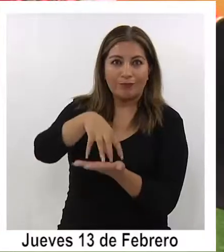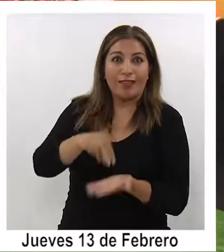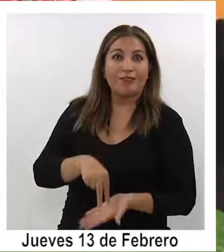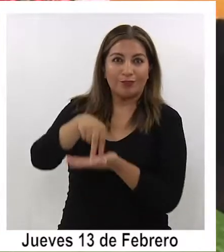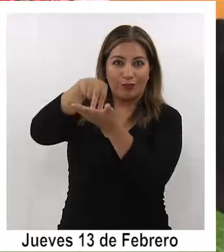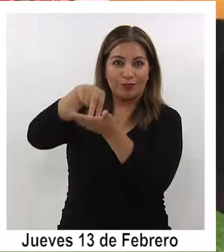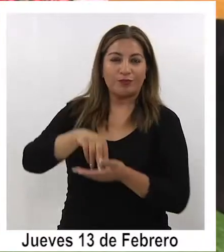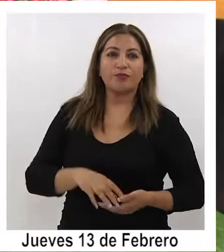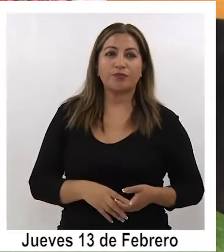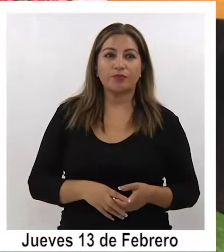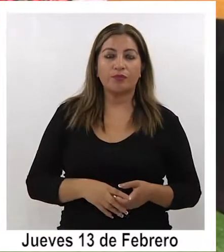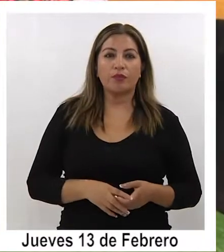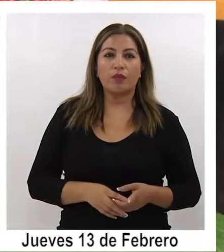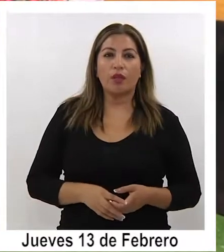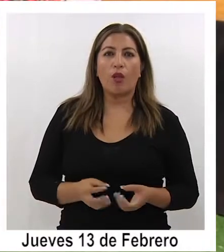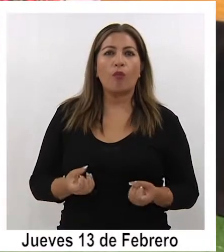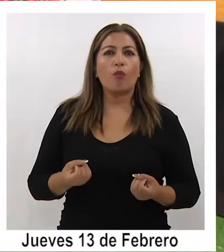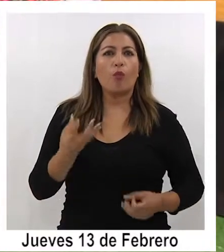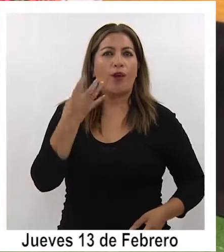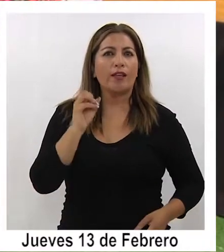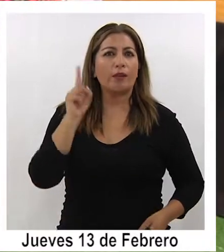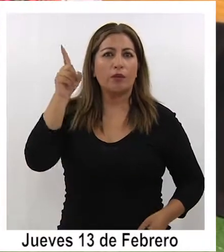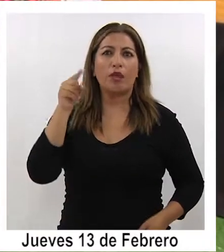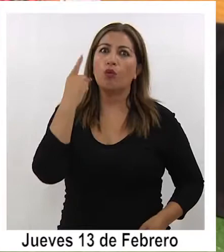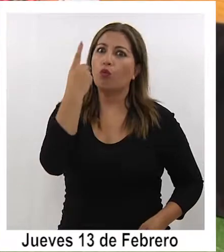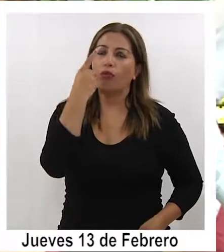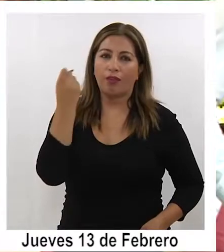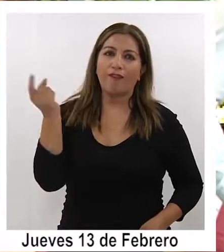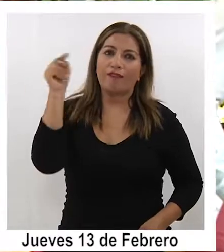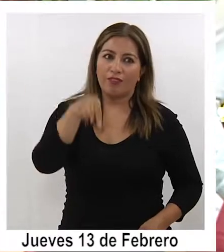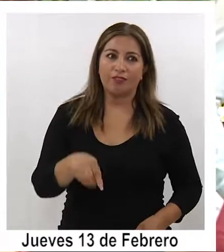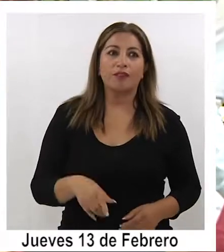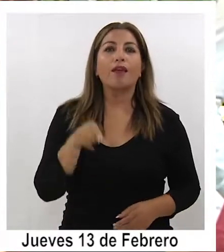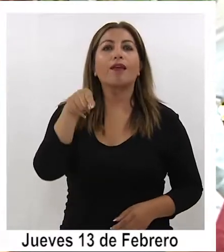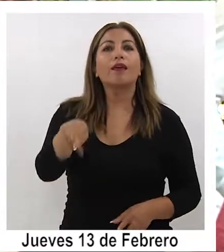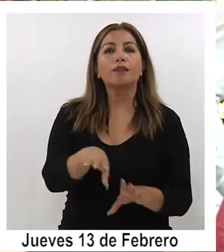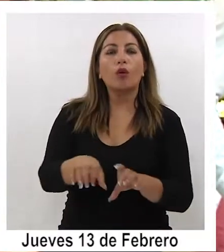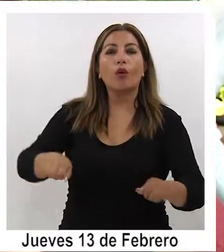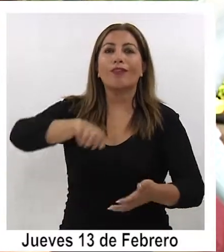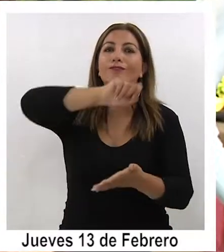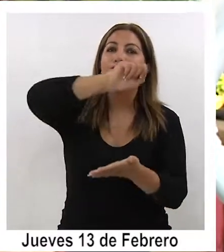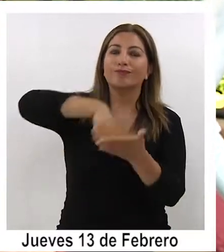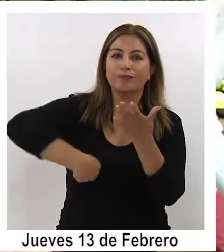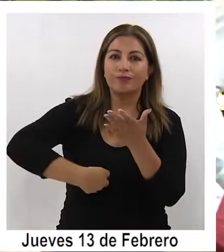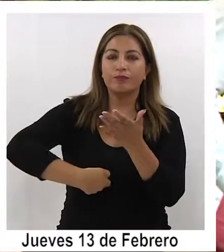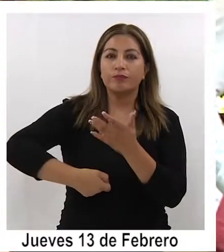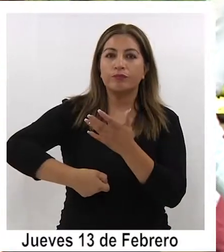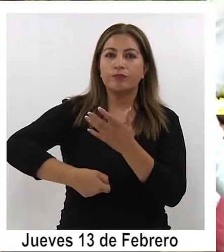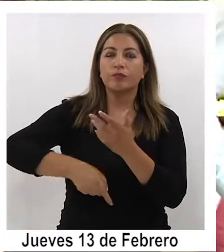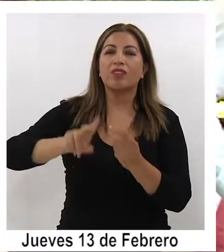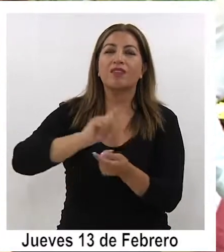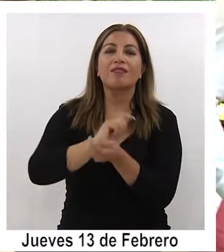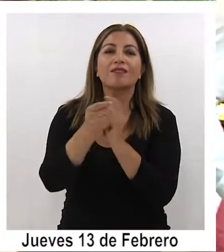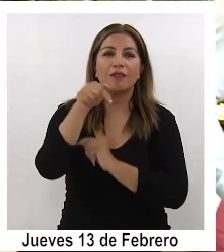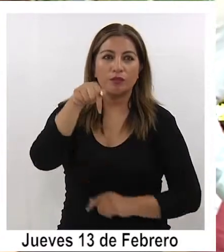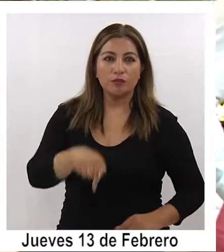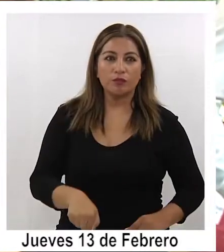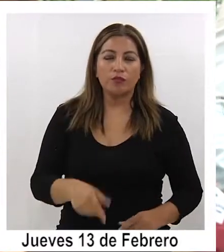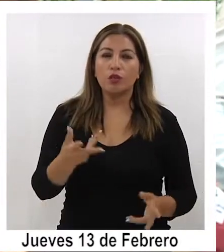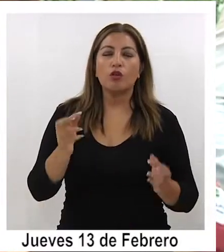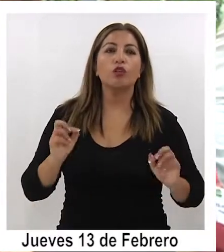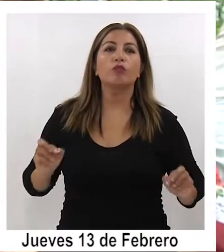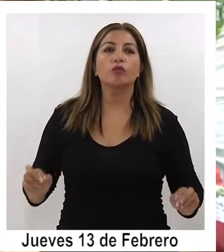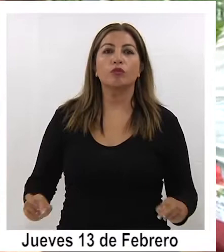mall SOFRI, que visitan 40.000 personas al día. Este convenio que estamos renovando es